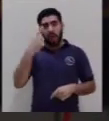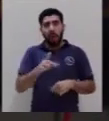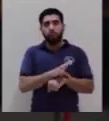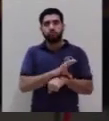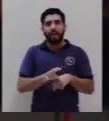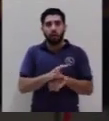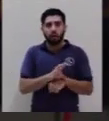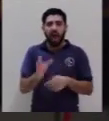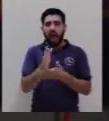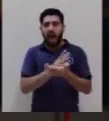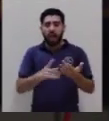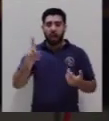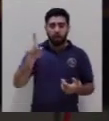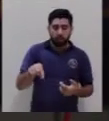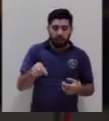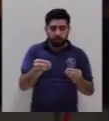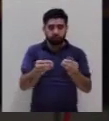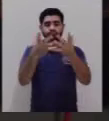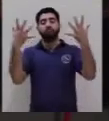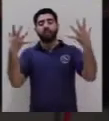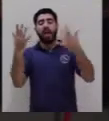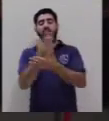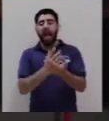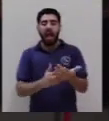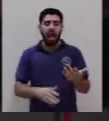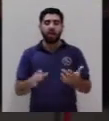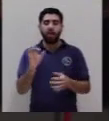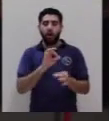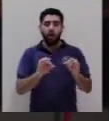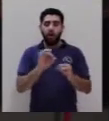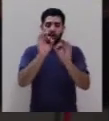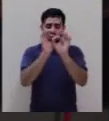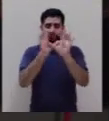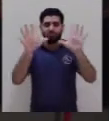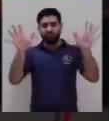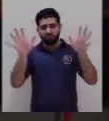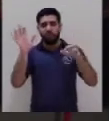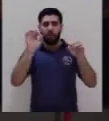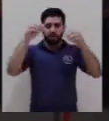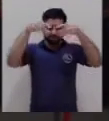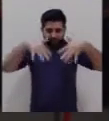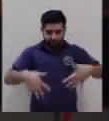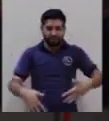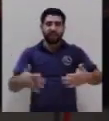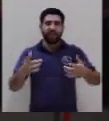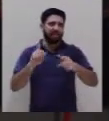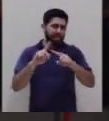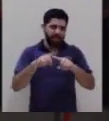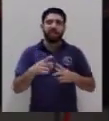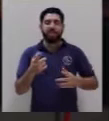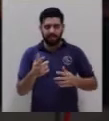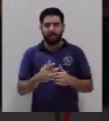computadora, en apachar un botón y ahí aparecen mapas conceptuales. Que el diagrama ya esté hecho. Ahí están los esquemas, ajá.